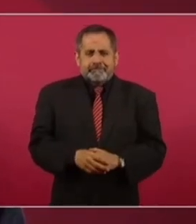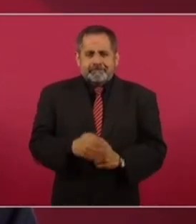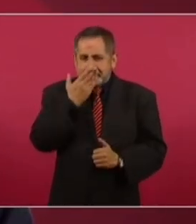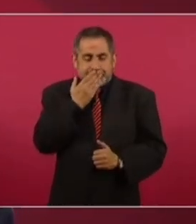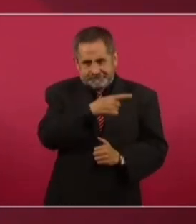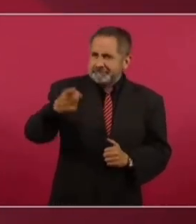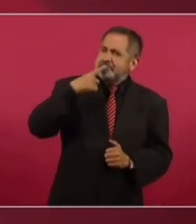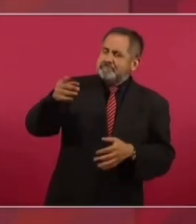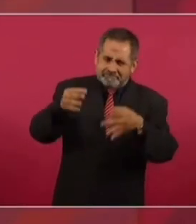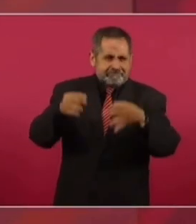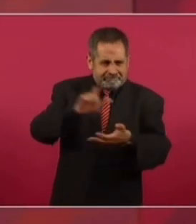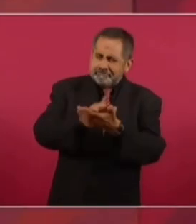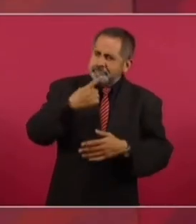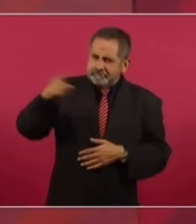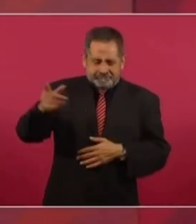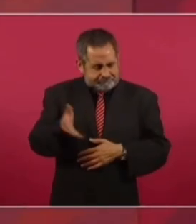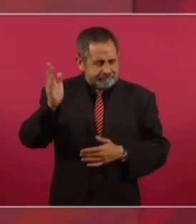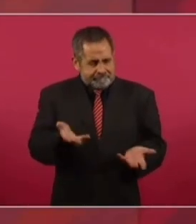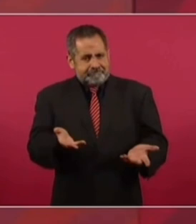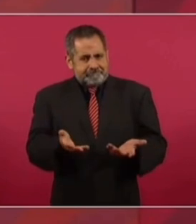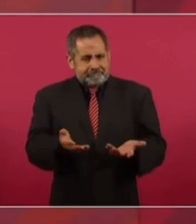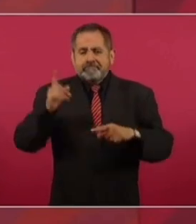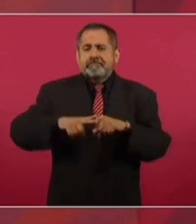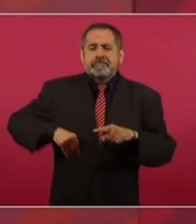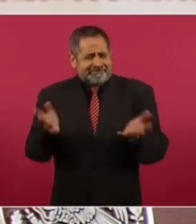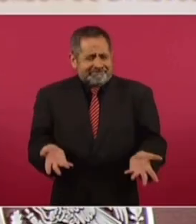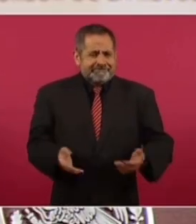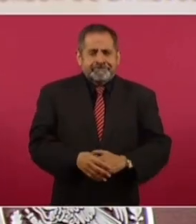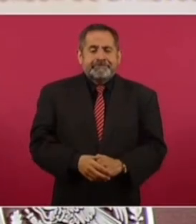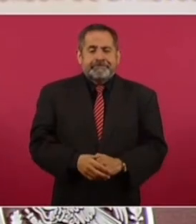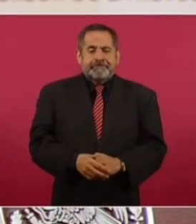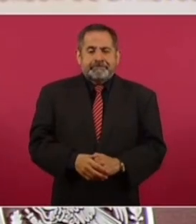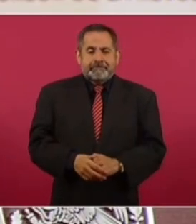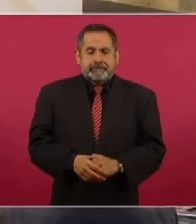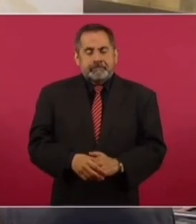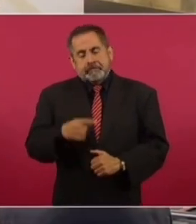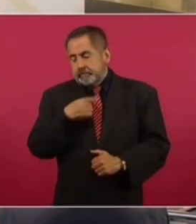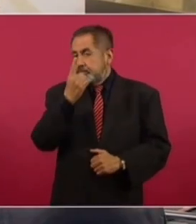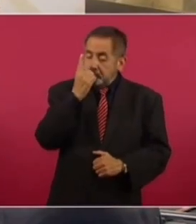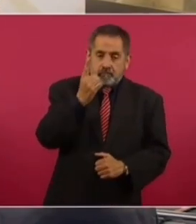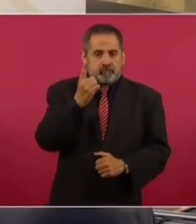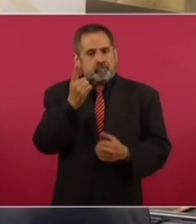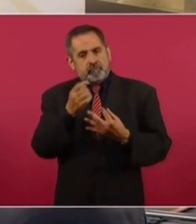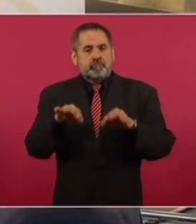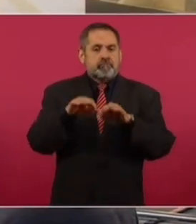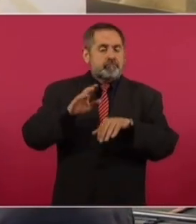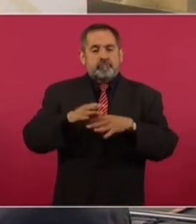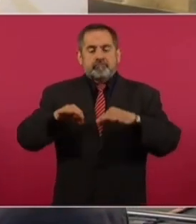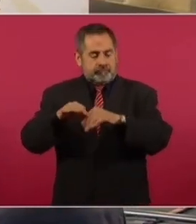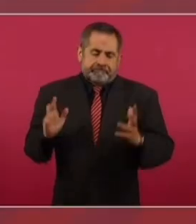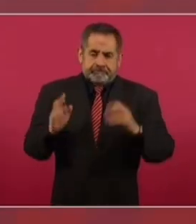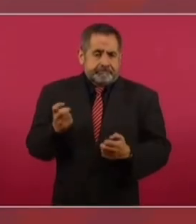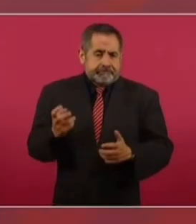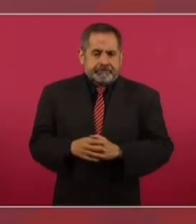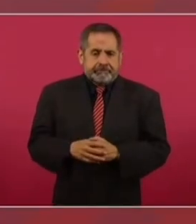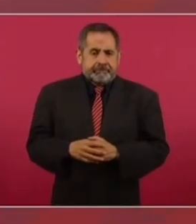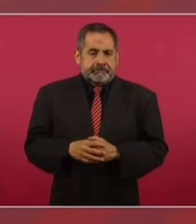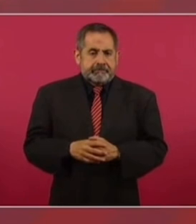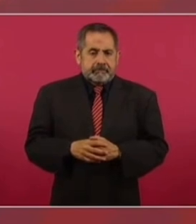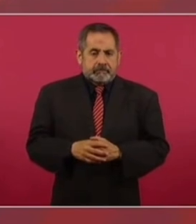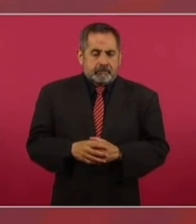pues que procedan legalmente en contra de los responsables. Pero yo lo que estimo más importante en mi vida es la honestidad. Y